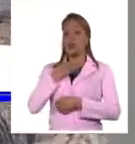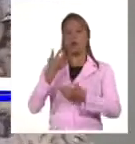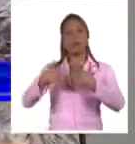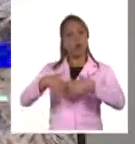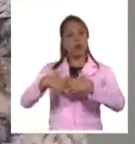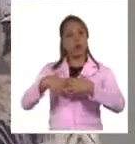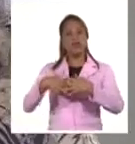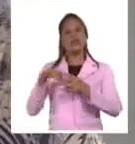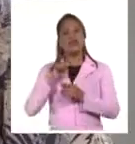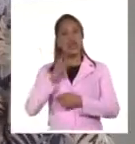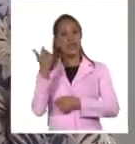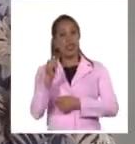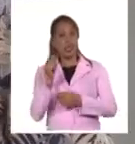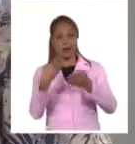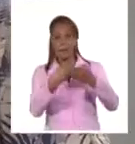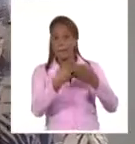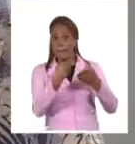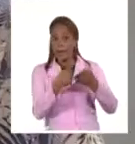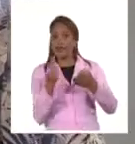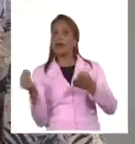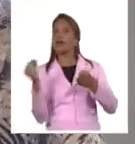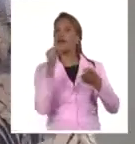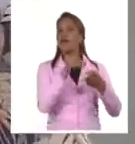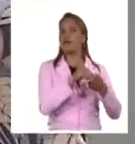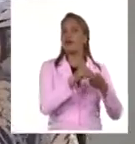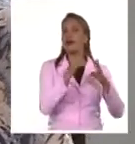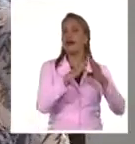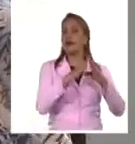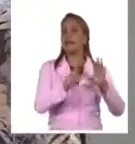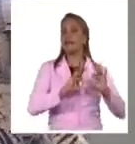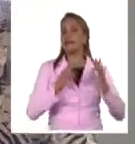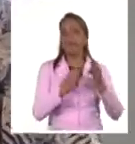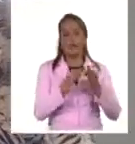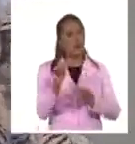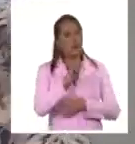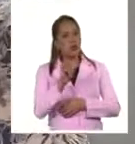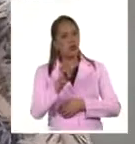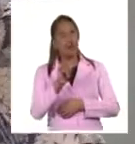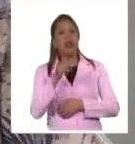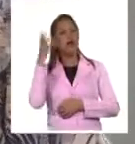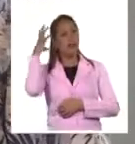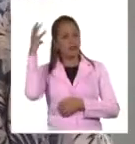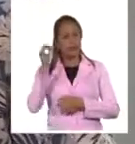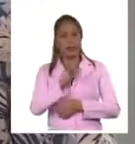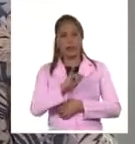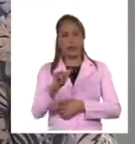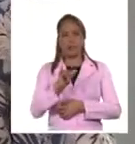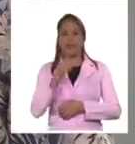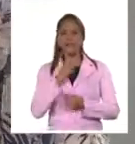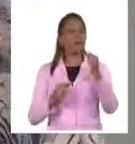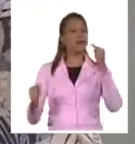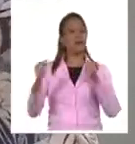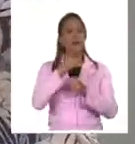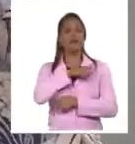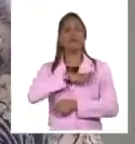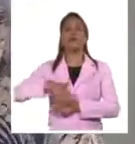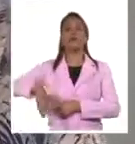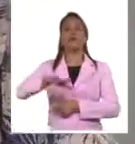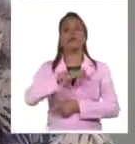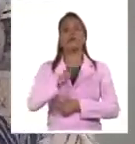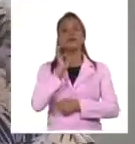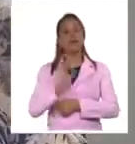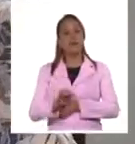de hacerlo llegar a las casas de la familia, también a personas jurídicas, pero sobre todo a la población, siempre